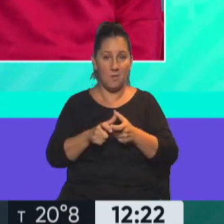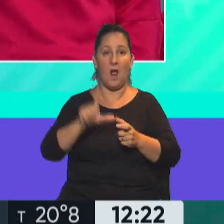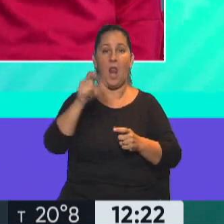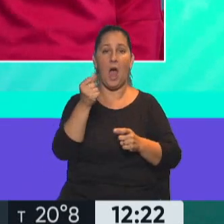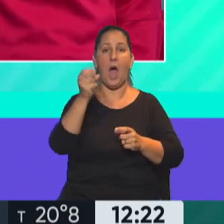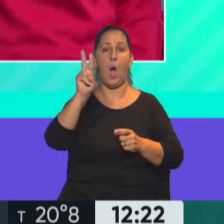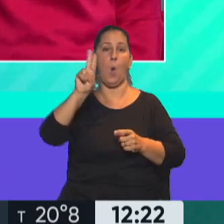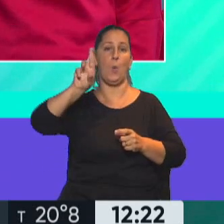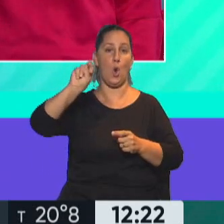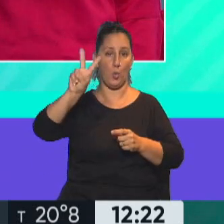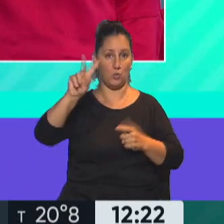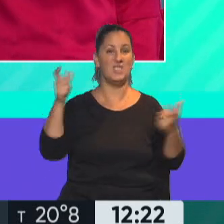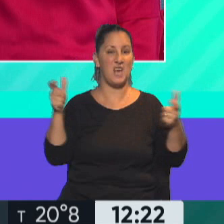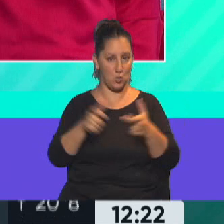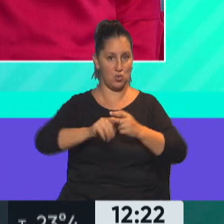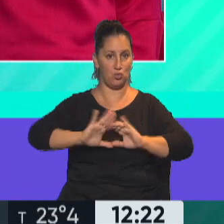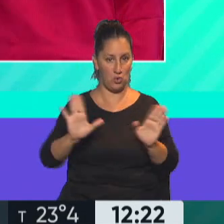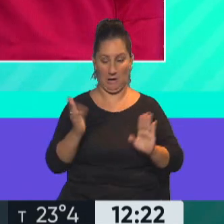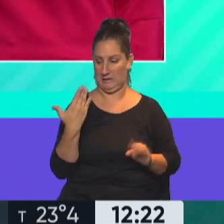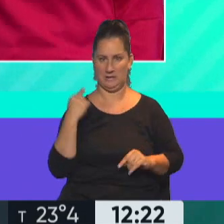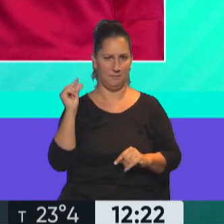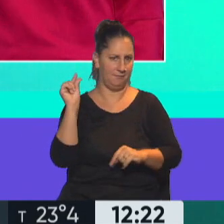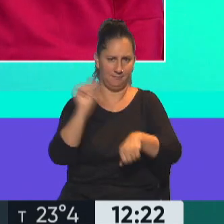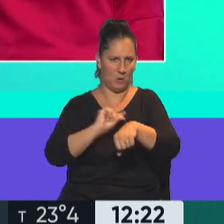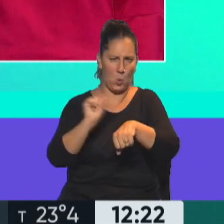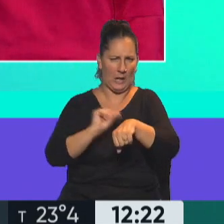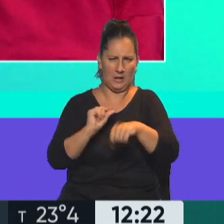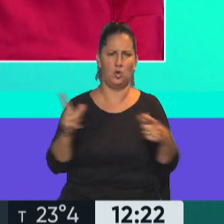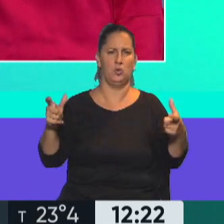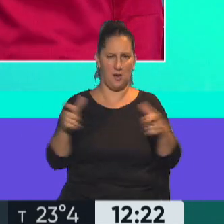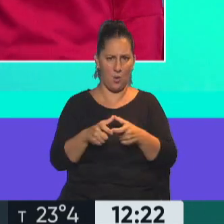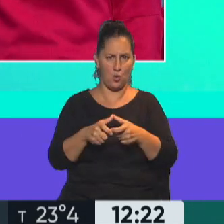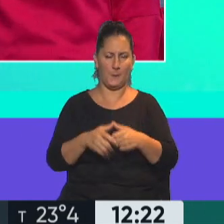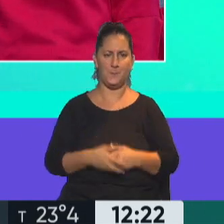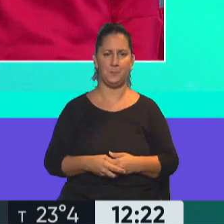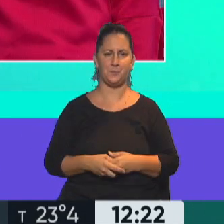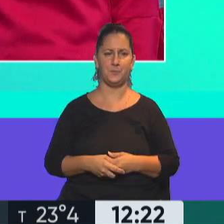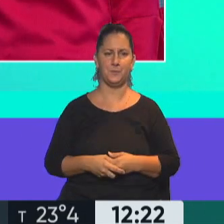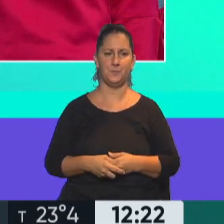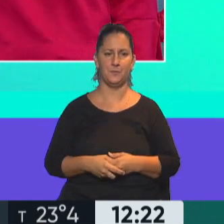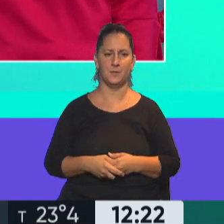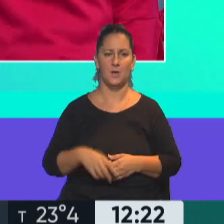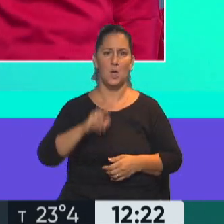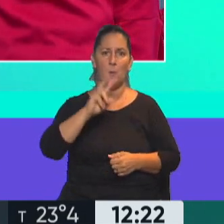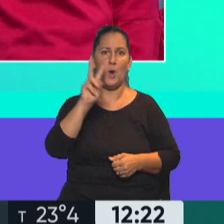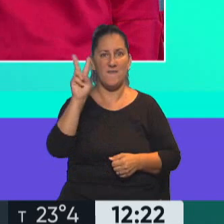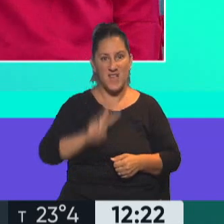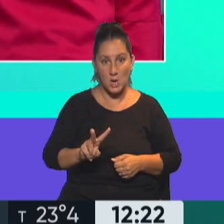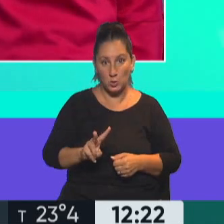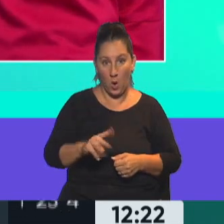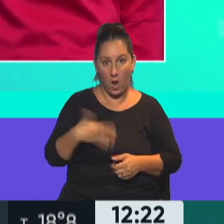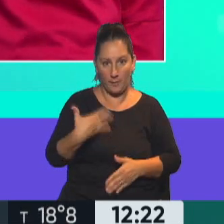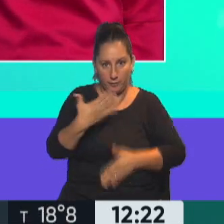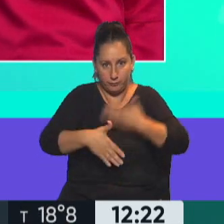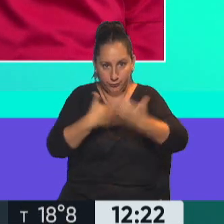Lavrov. También hay que destacarlo. Esto acaba de suceder hace minutos. Bueno, una posición... Allí Venezuela ve un potencial negocio, ¿no?